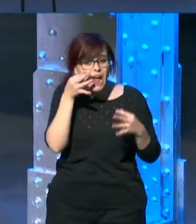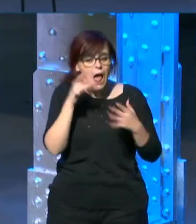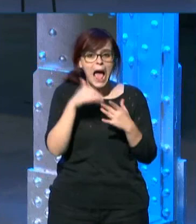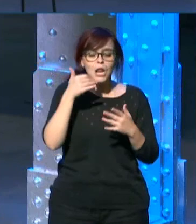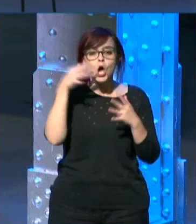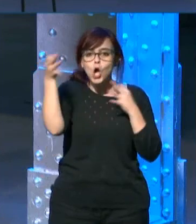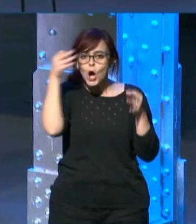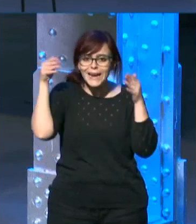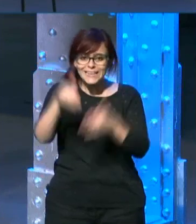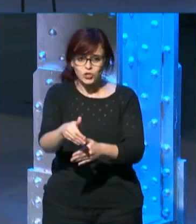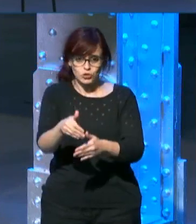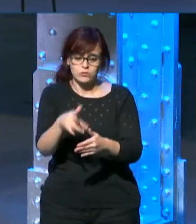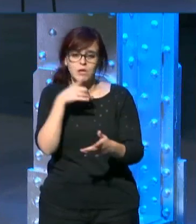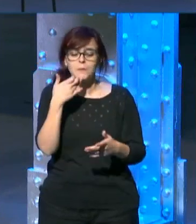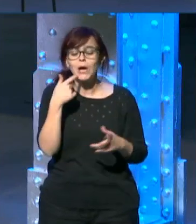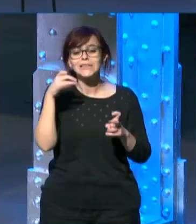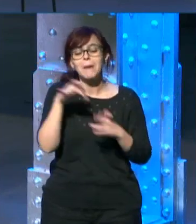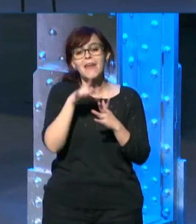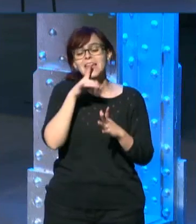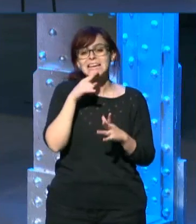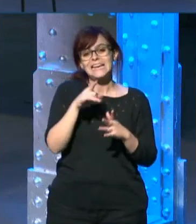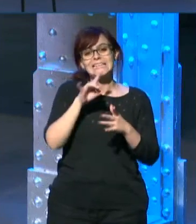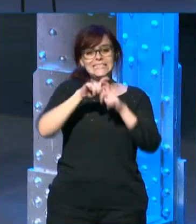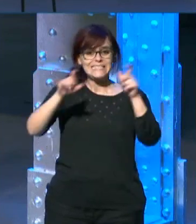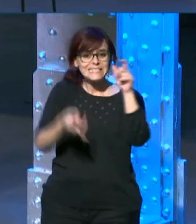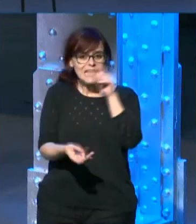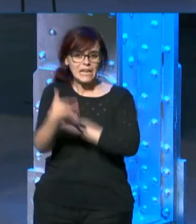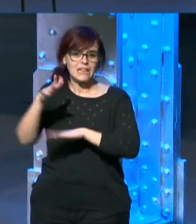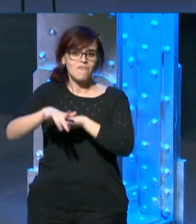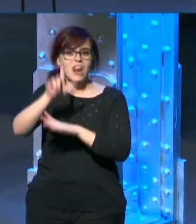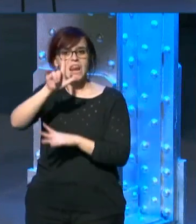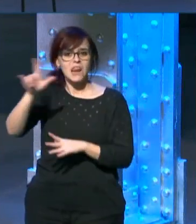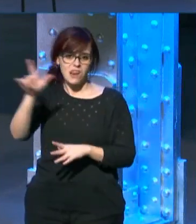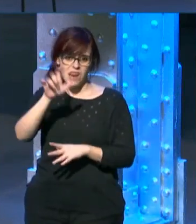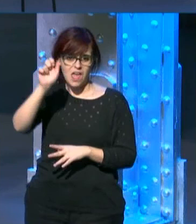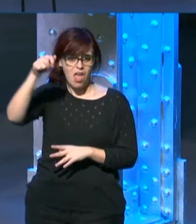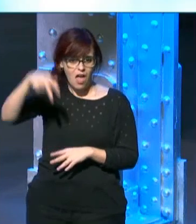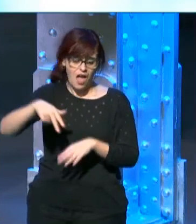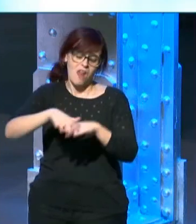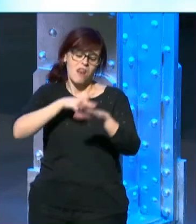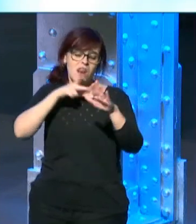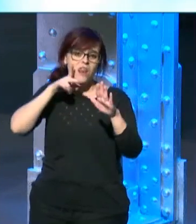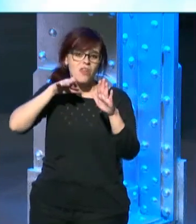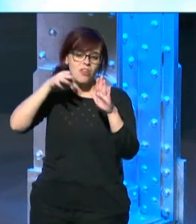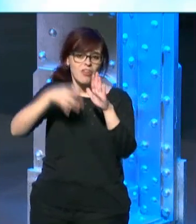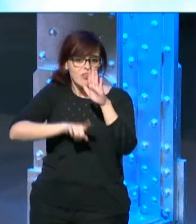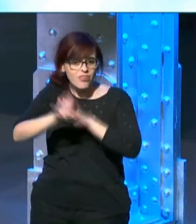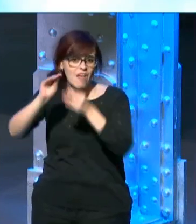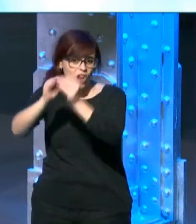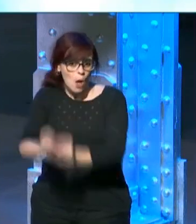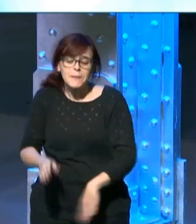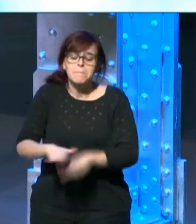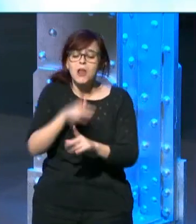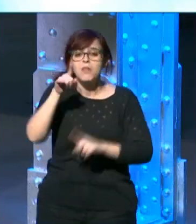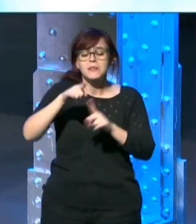más concreta, Lean Startup, Lean Software Development, pues sí, estamos hablando de algo concreto que está debajo de otro paraguas mayor. Yo, como os digo, para mí